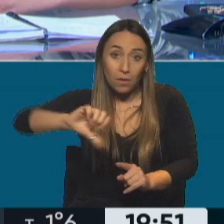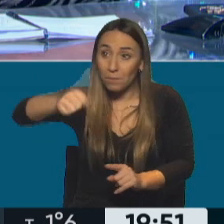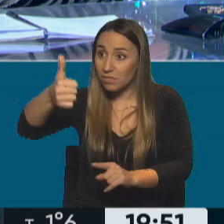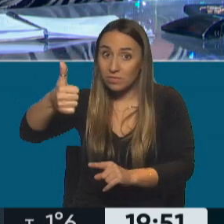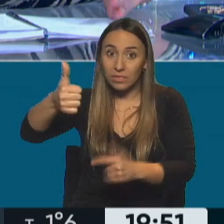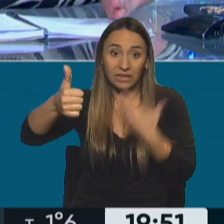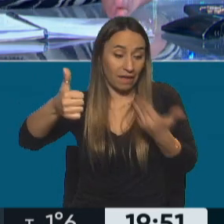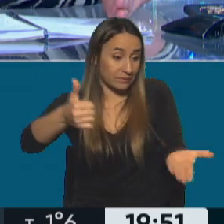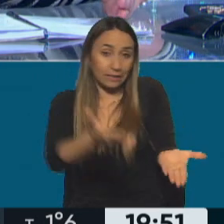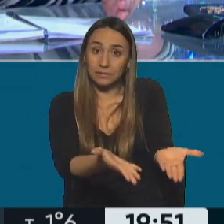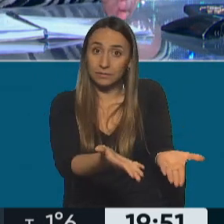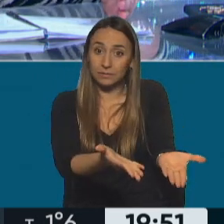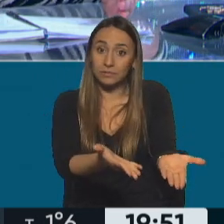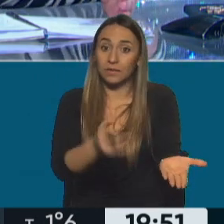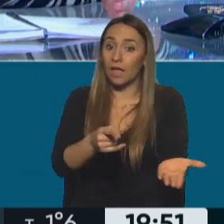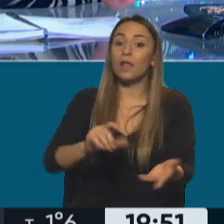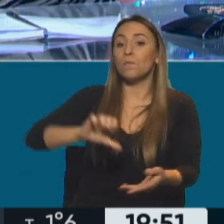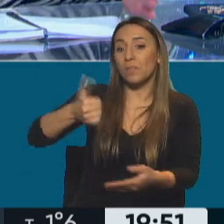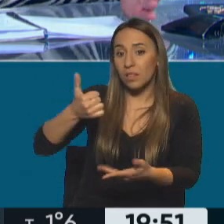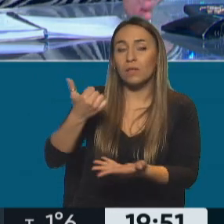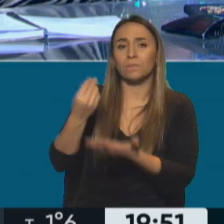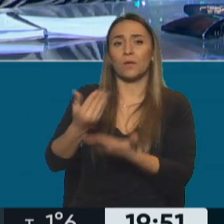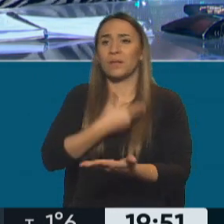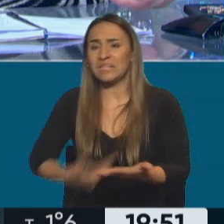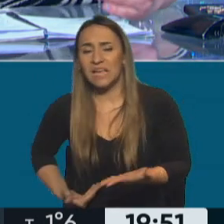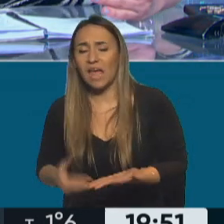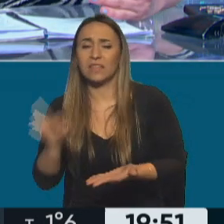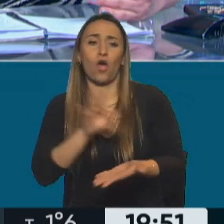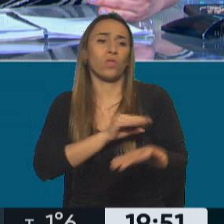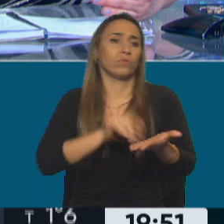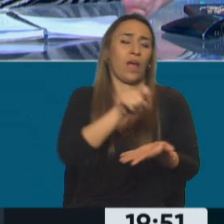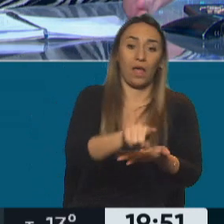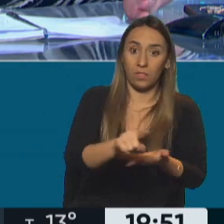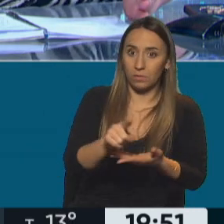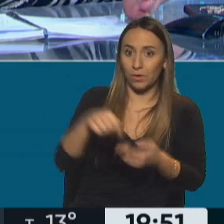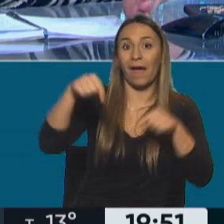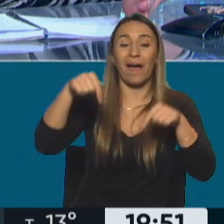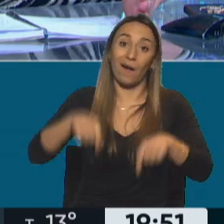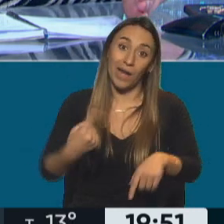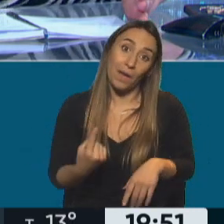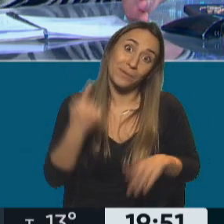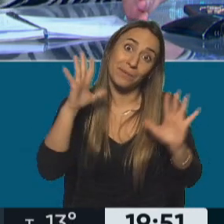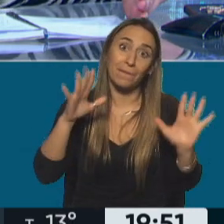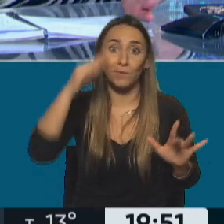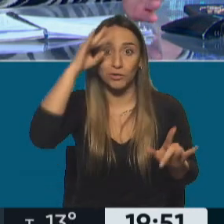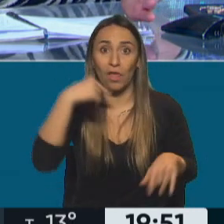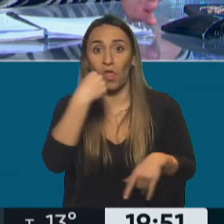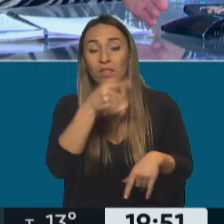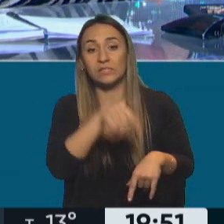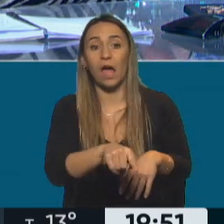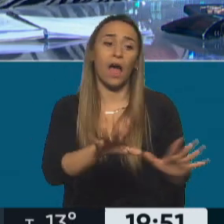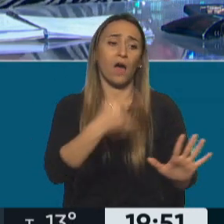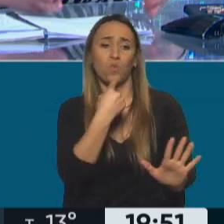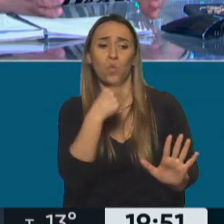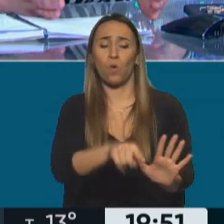urnas electrónicas, tanto como presidente como legislador. Sin embargo, bueno, este es el primer año en el que las ponen dudas. Según el resultado. Según el